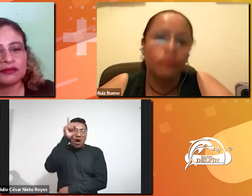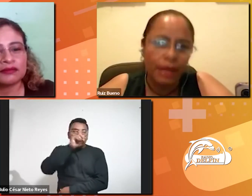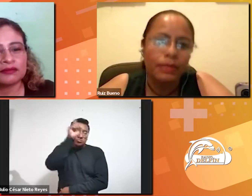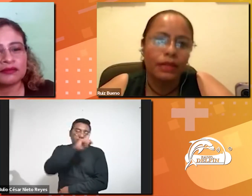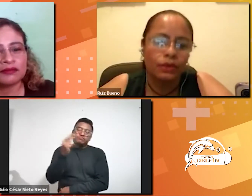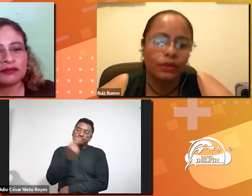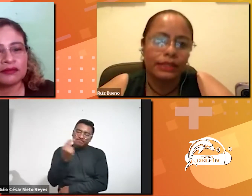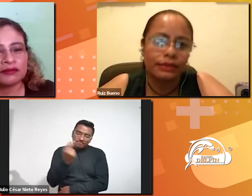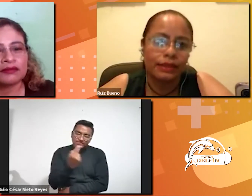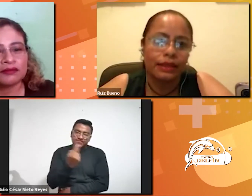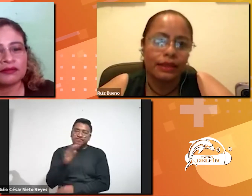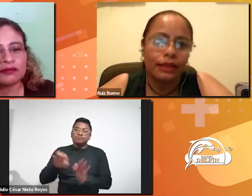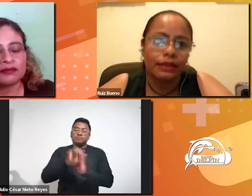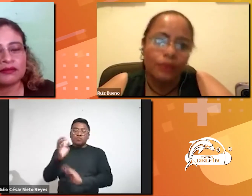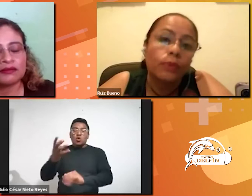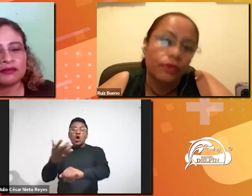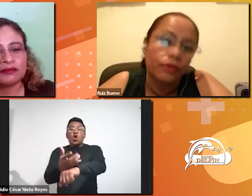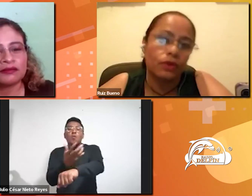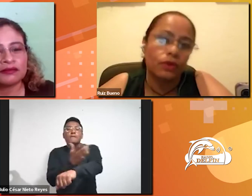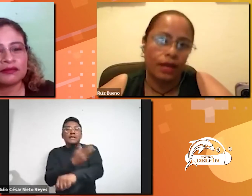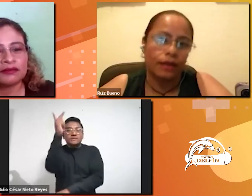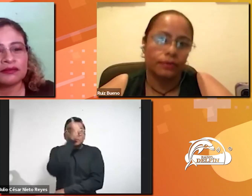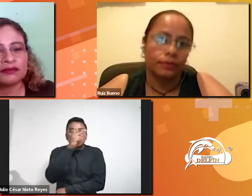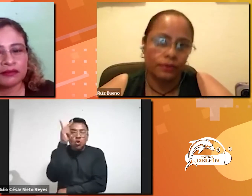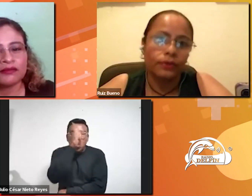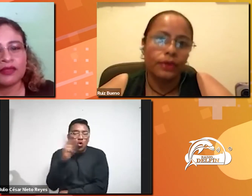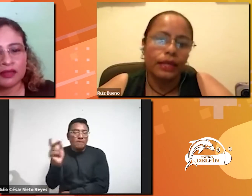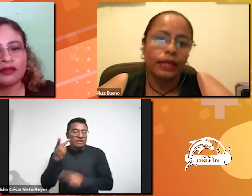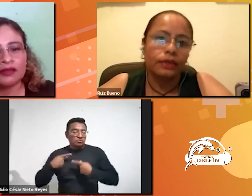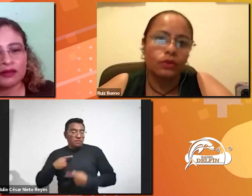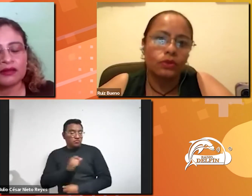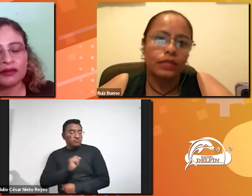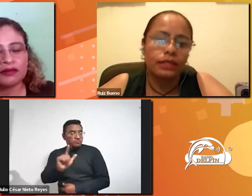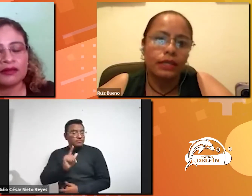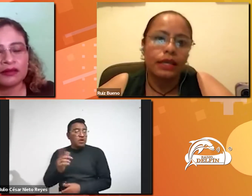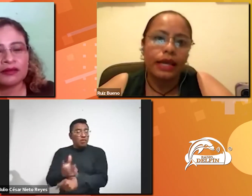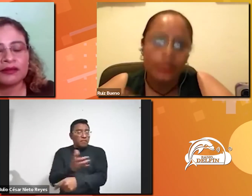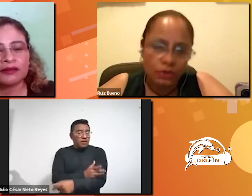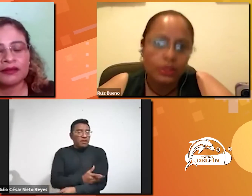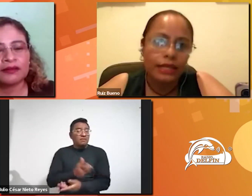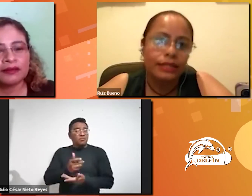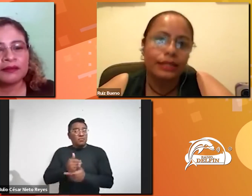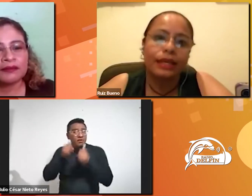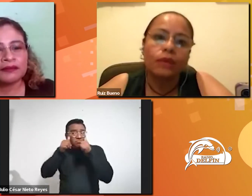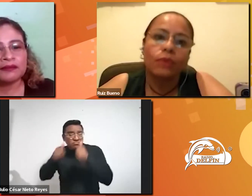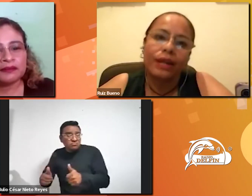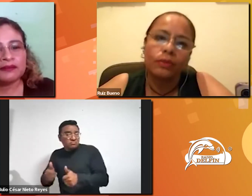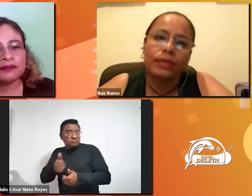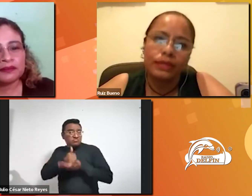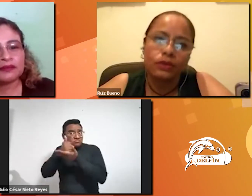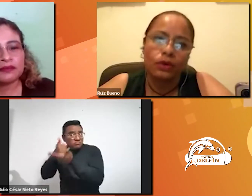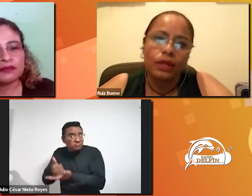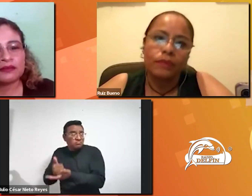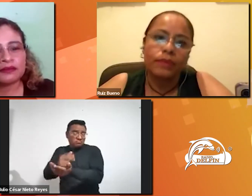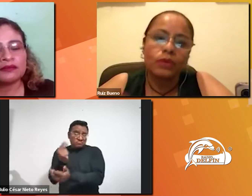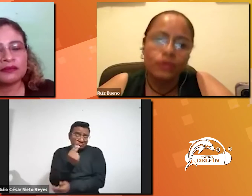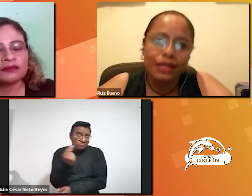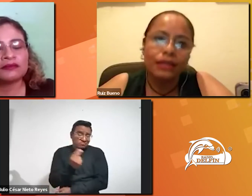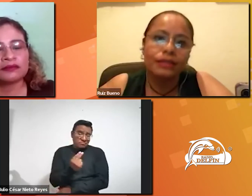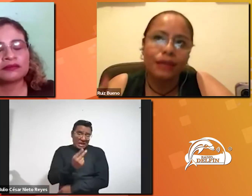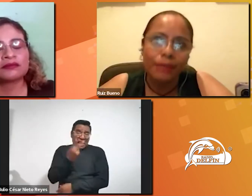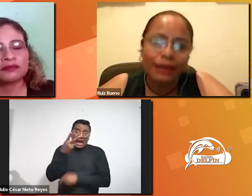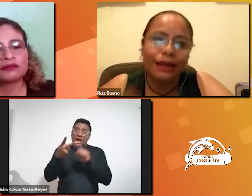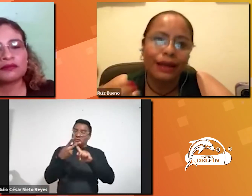el acompañamiento de un profesional, ¿no? Entonces, esa sería como la recomendación, pero